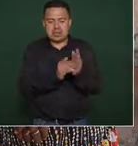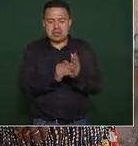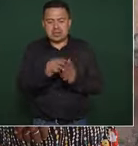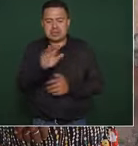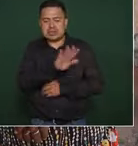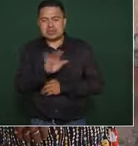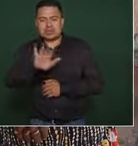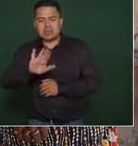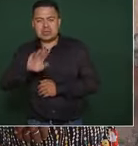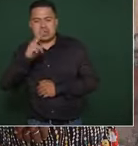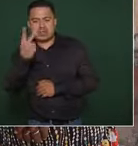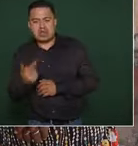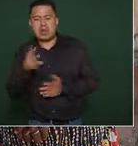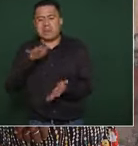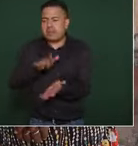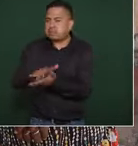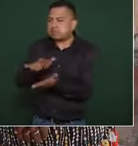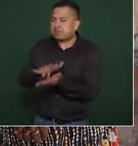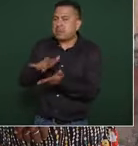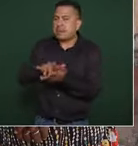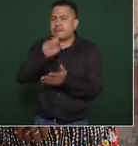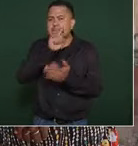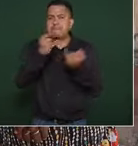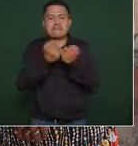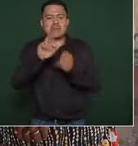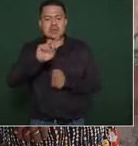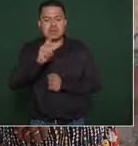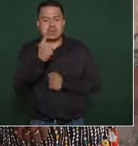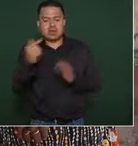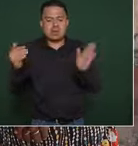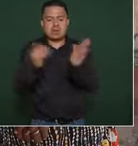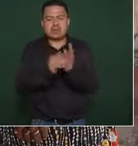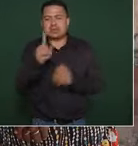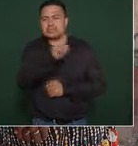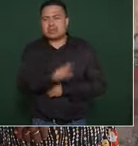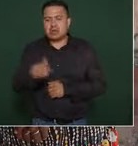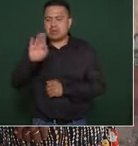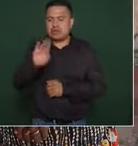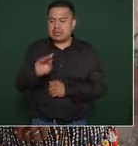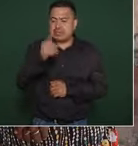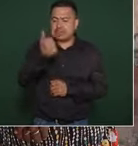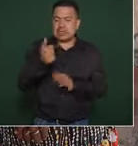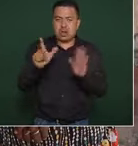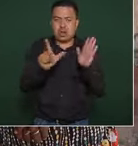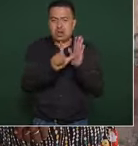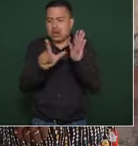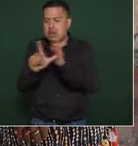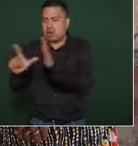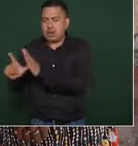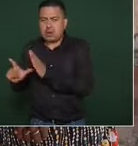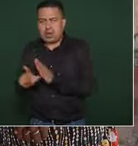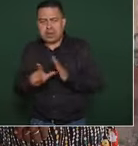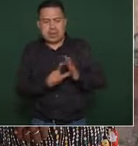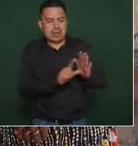291,552. Y se han apoyado a 30,196 locales.